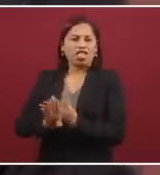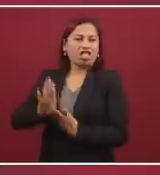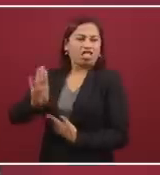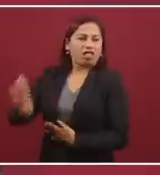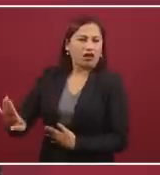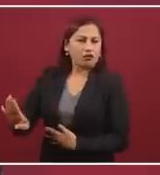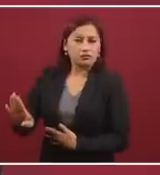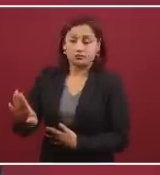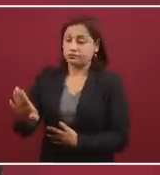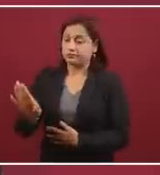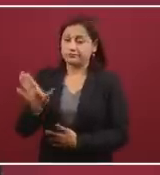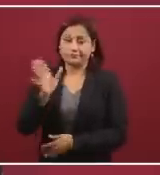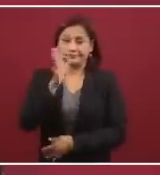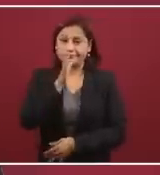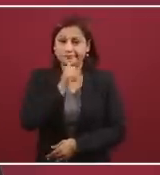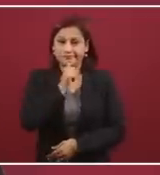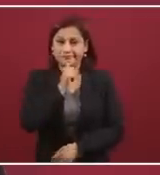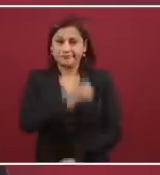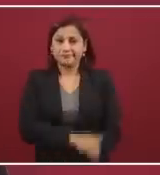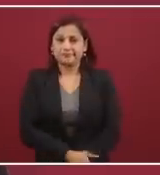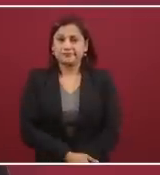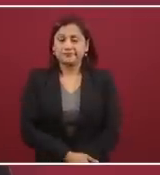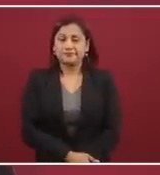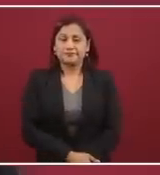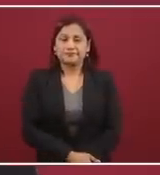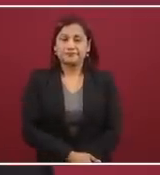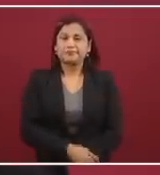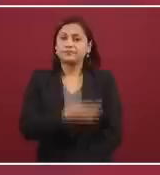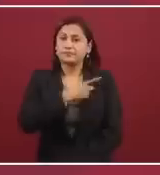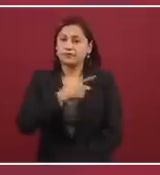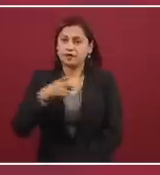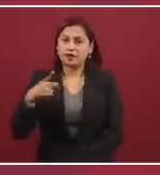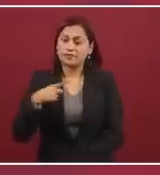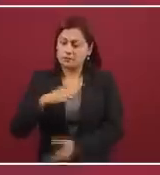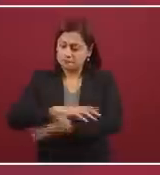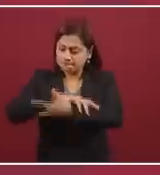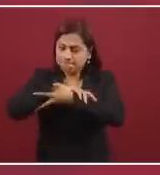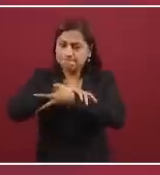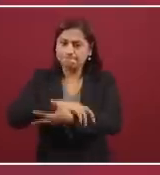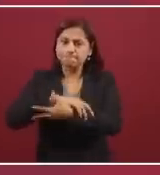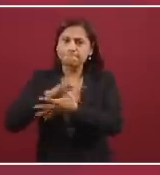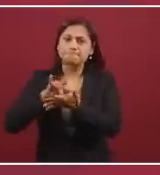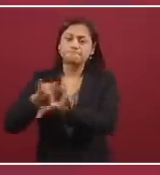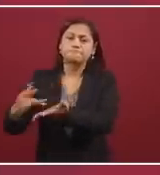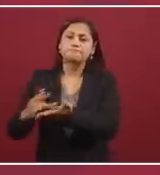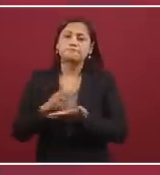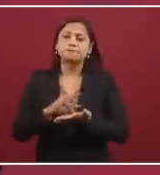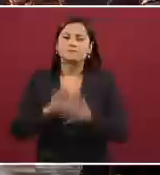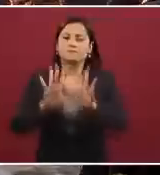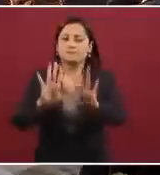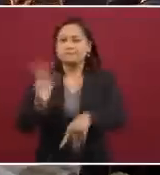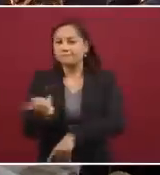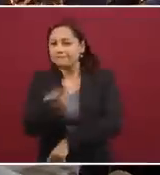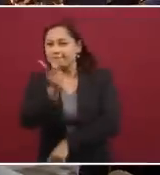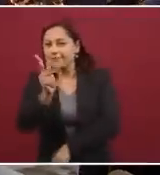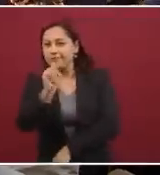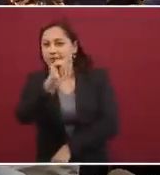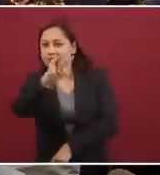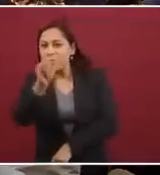tenemos que ser solidarios bueno de dónde son los de tijuana